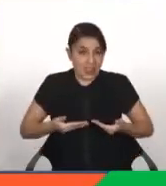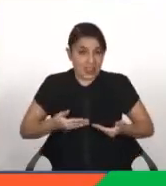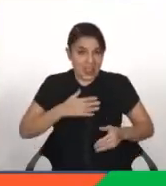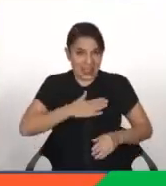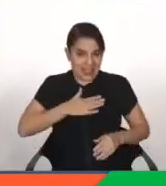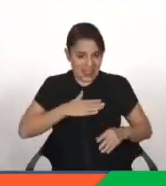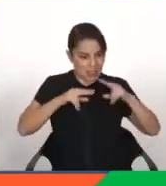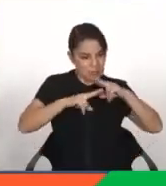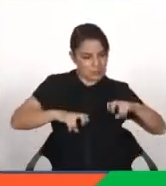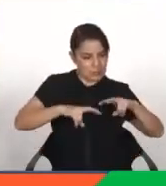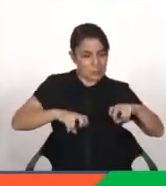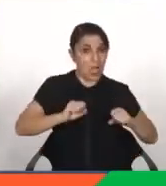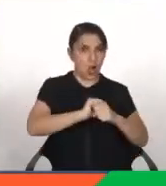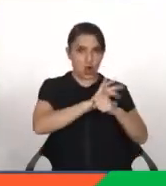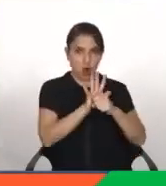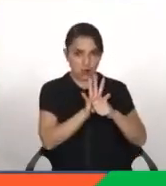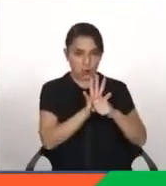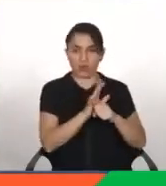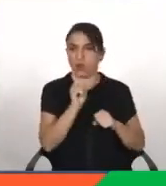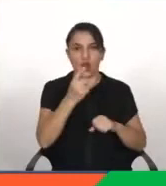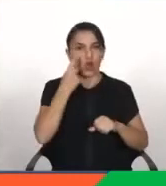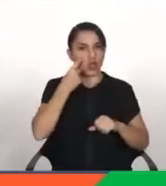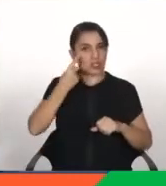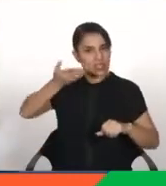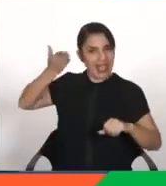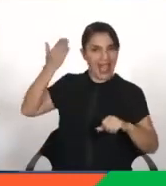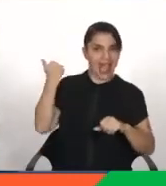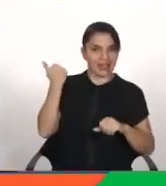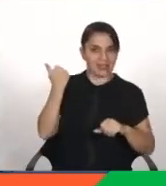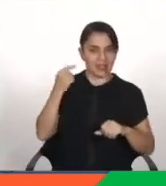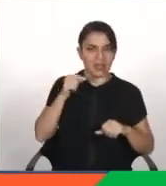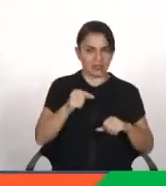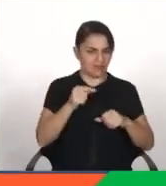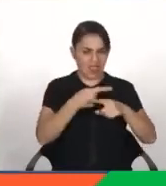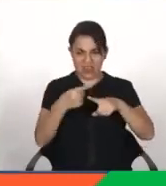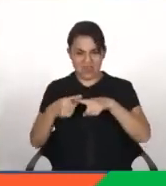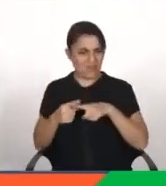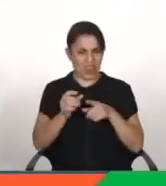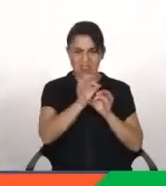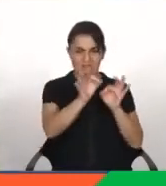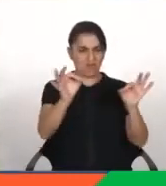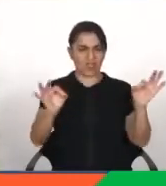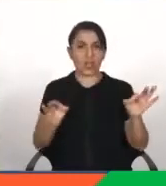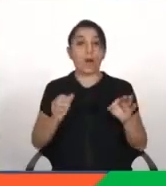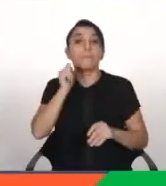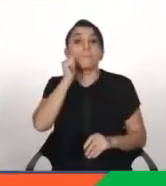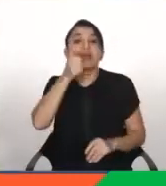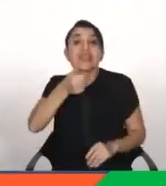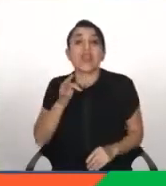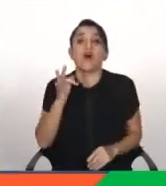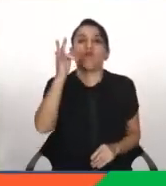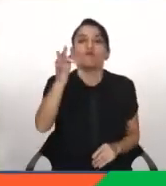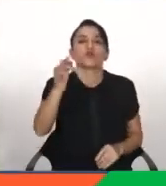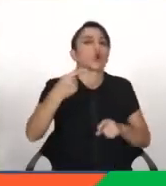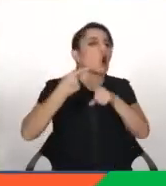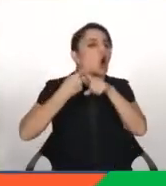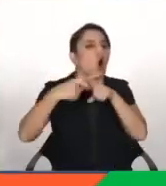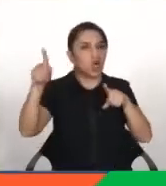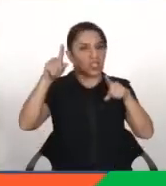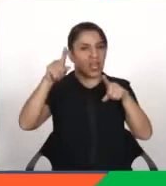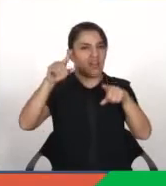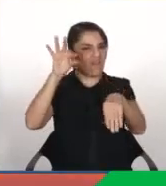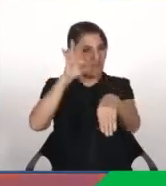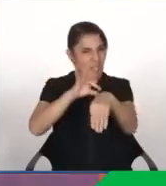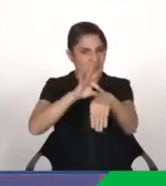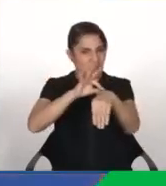conoce del todo el virus y porque al final extrapolas de lo que se conoce de otras cepas de virus y mañana puede ser otra y es perfectamente lícito porque la ciencia funciona así,